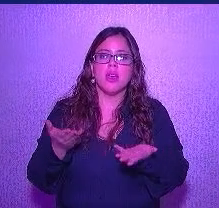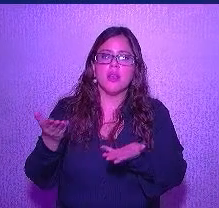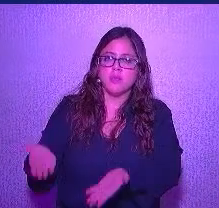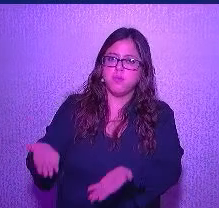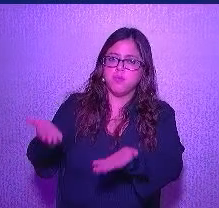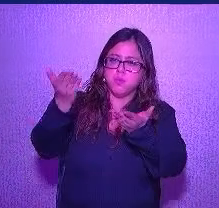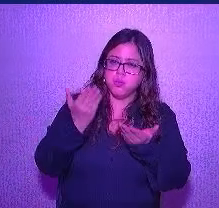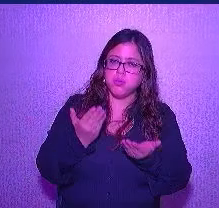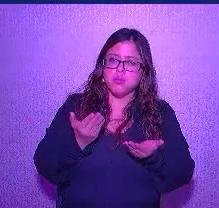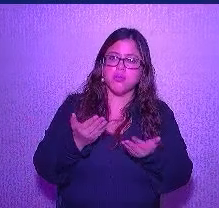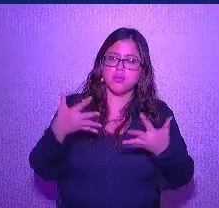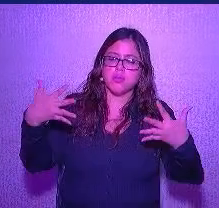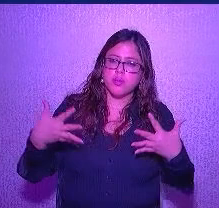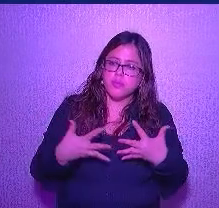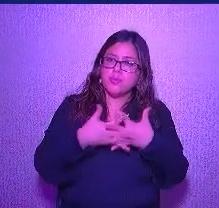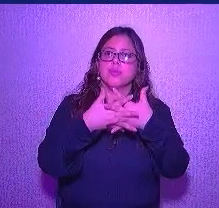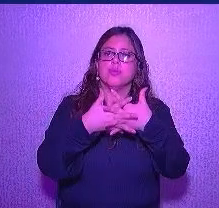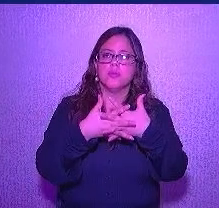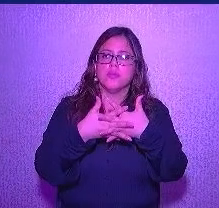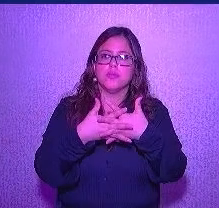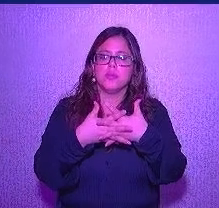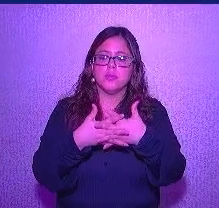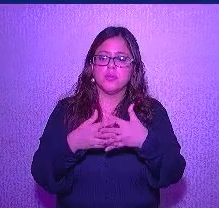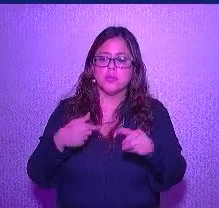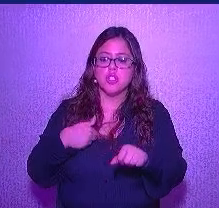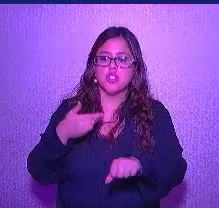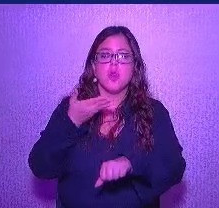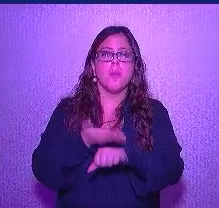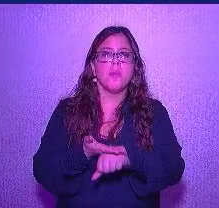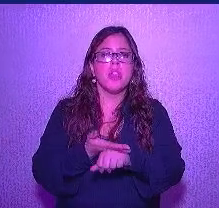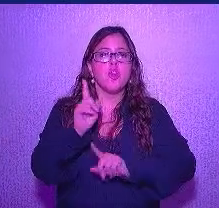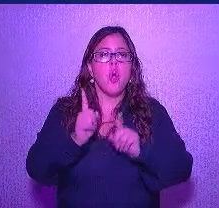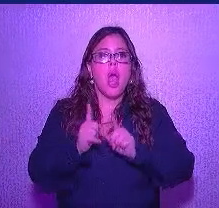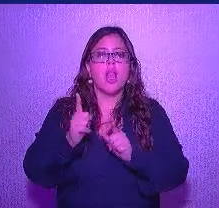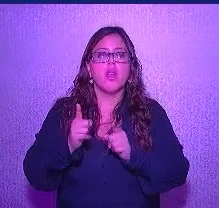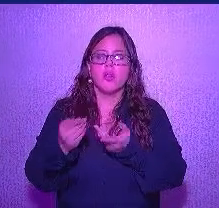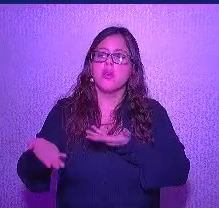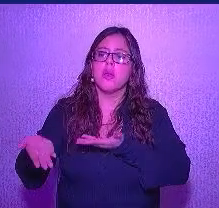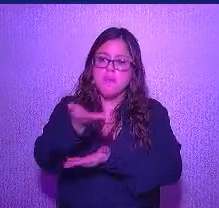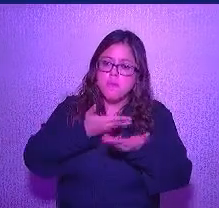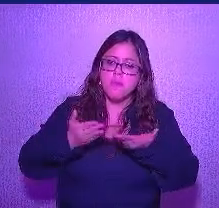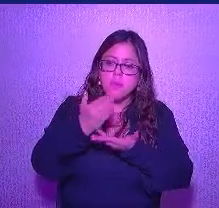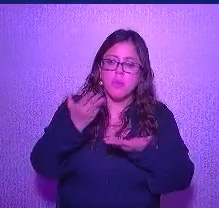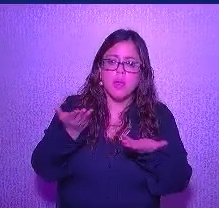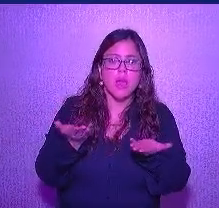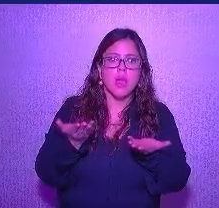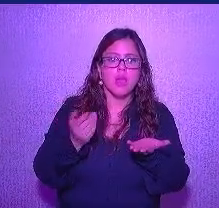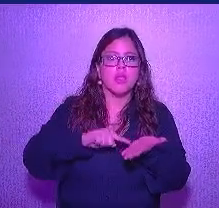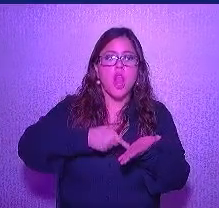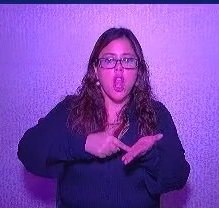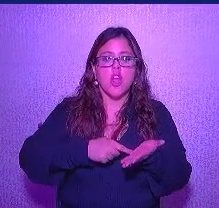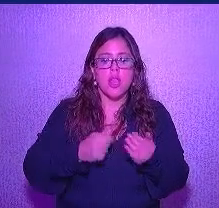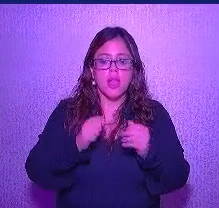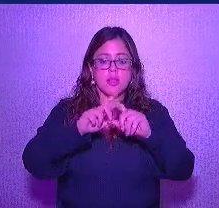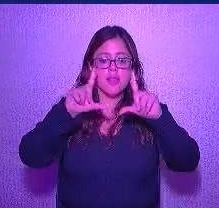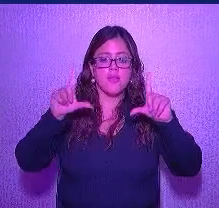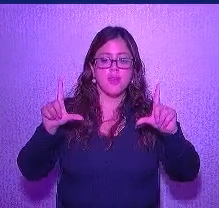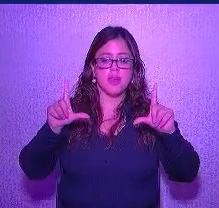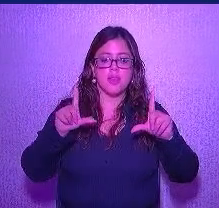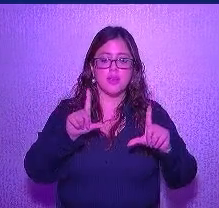asimétrica No yo pido algo y me devuelven inteligencia en esta imagen vemos a